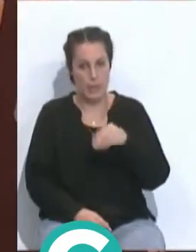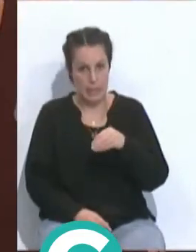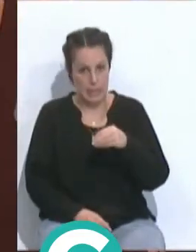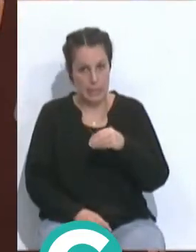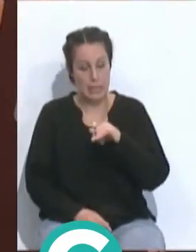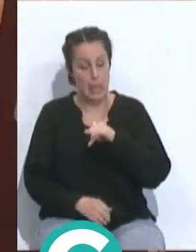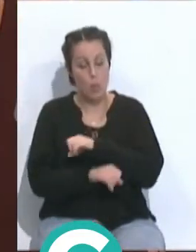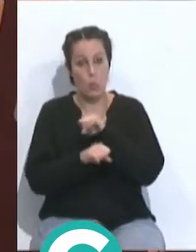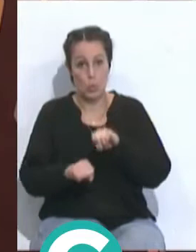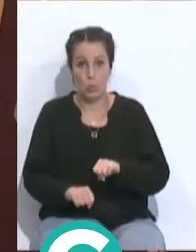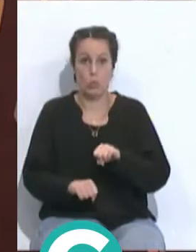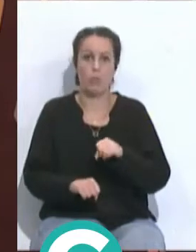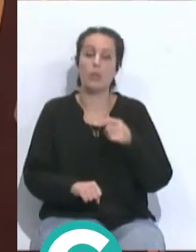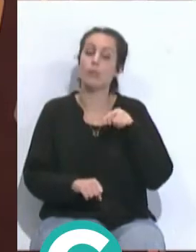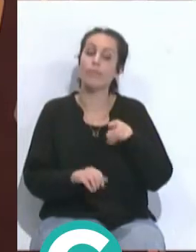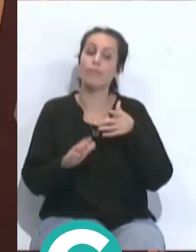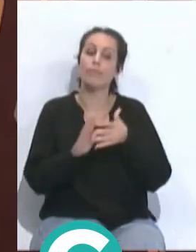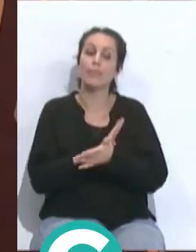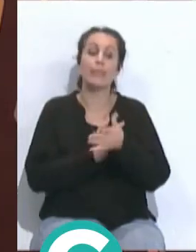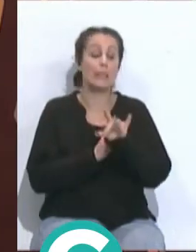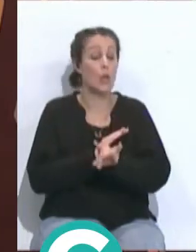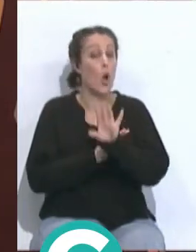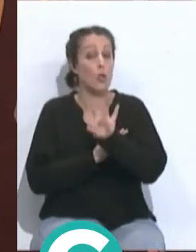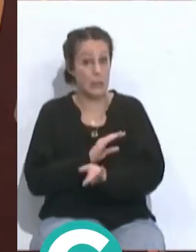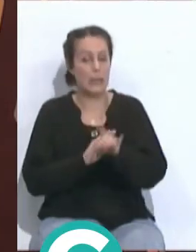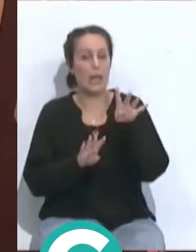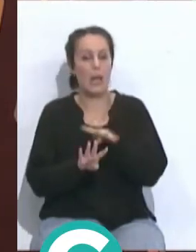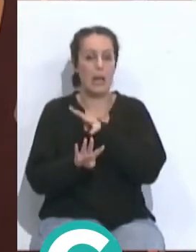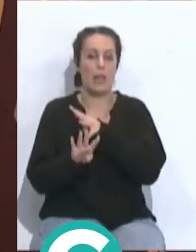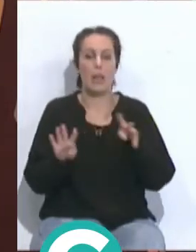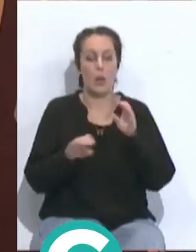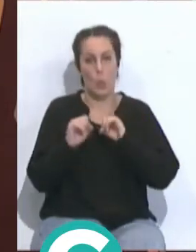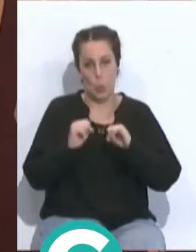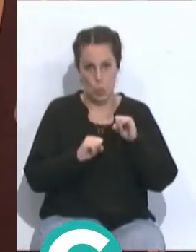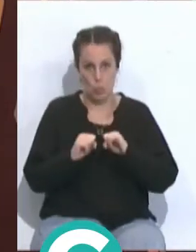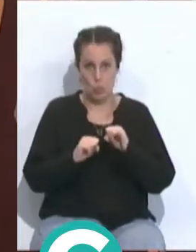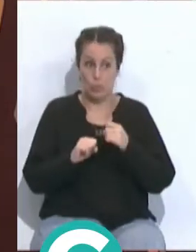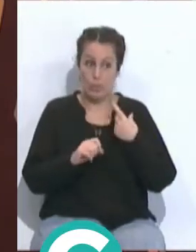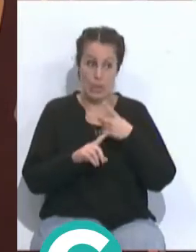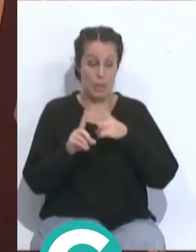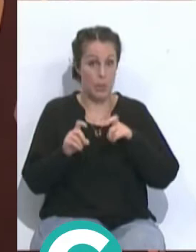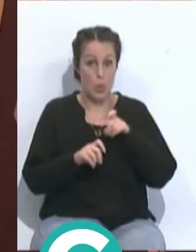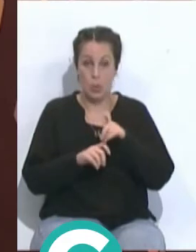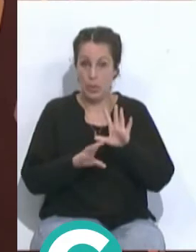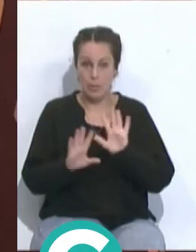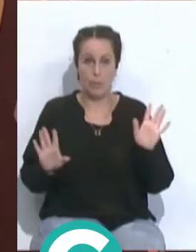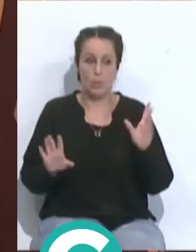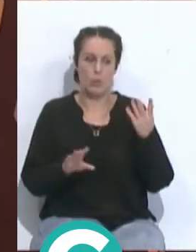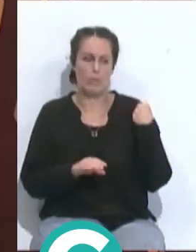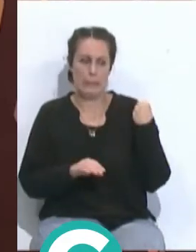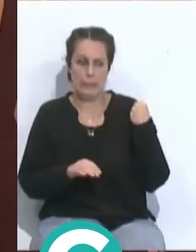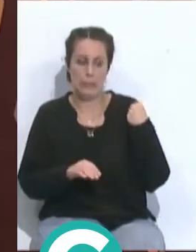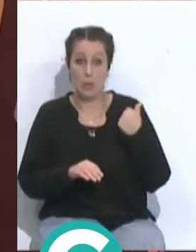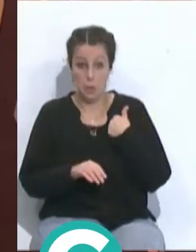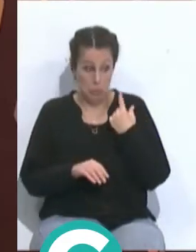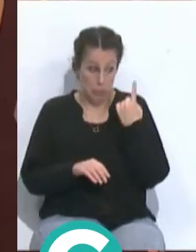y adultos. Y eso determina, sí o sí, un calendario de concurso, que es la pregunta del millón. Todo el mundo me pregunta a mí como si